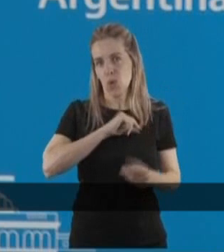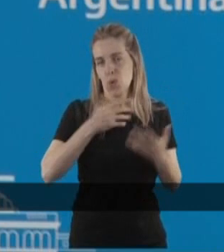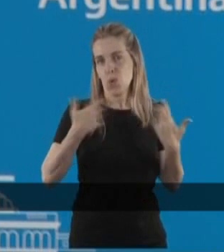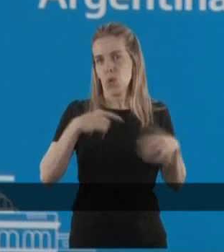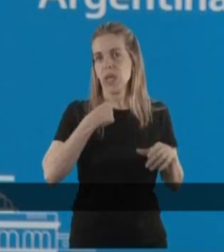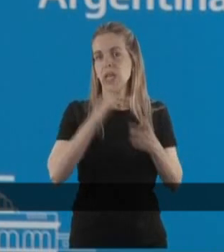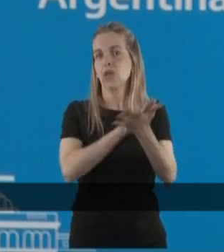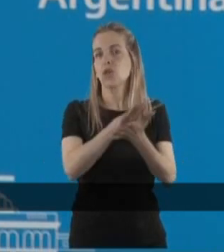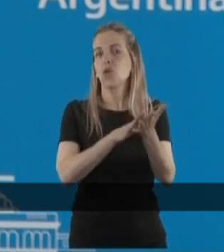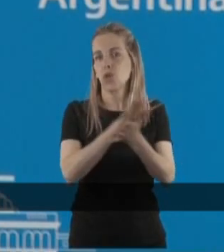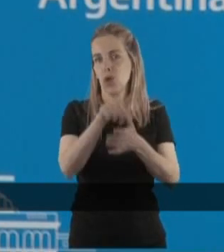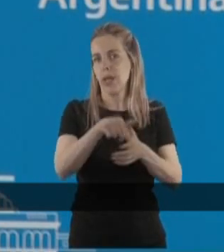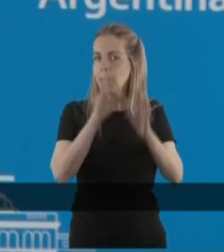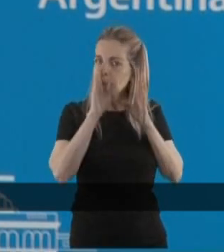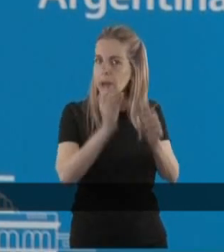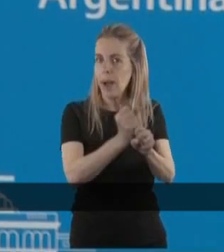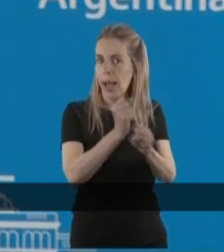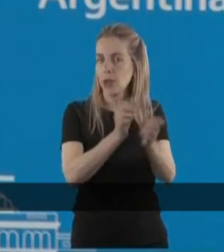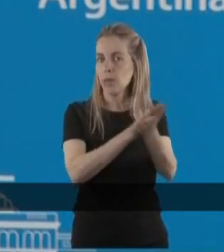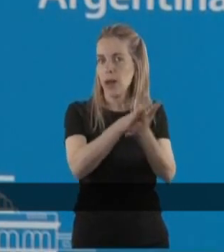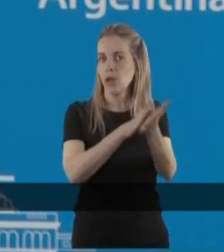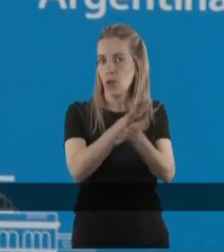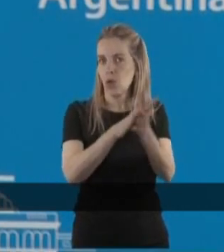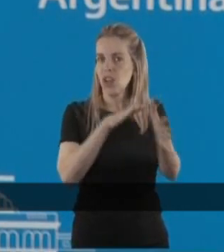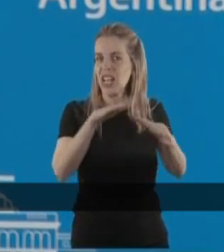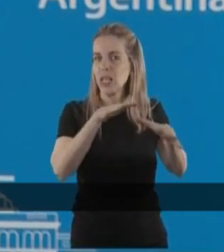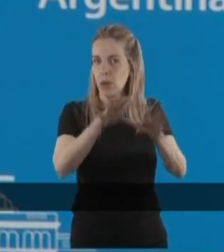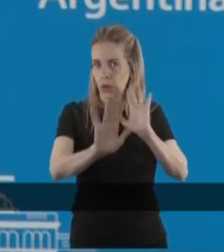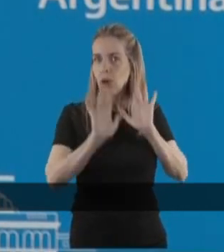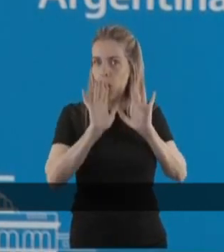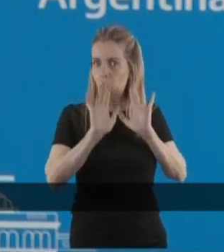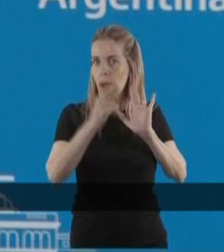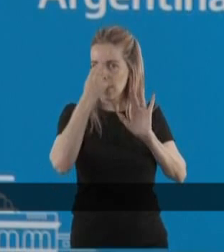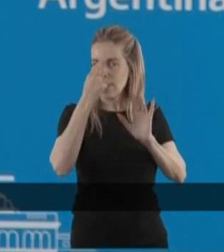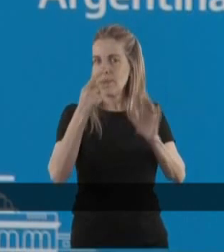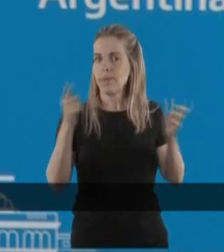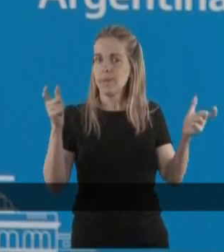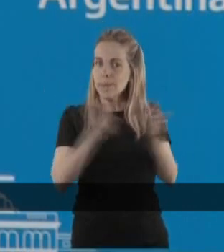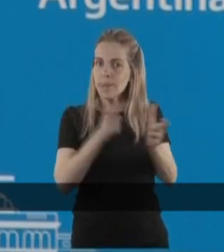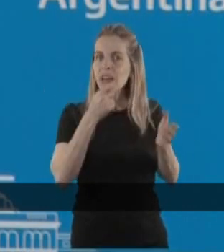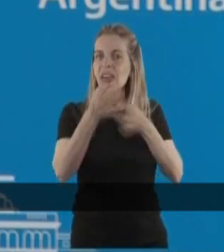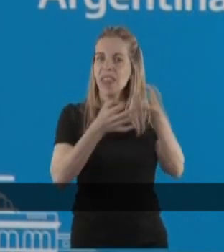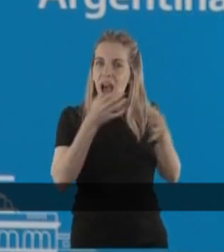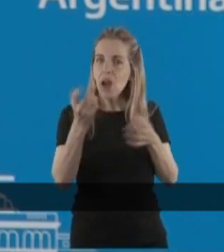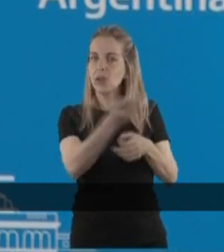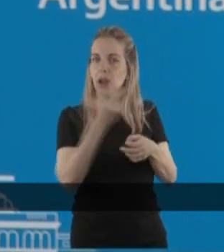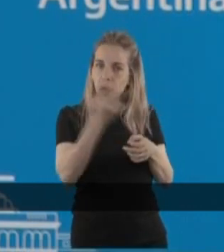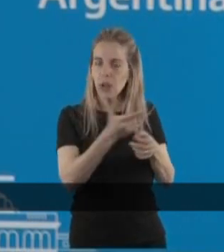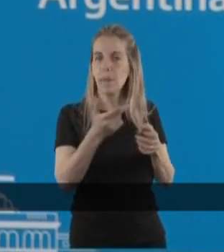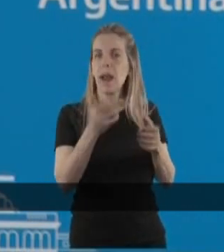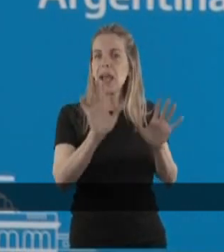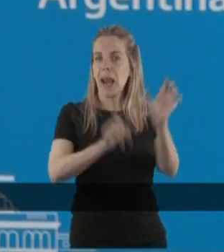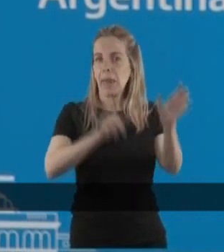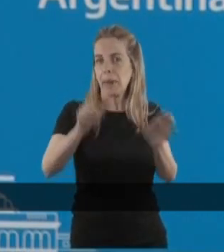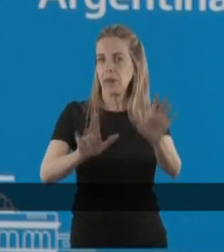que se está trabajando para resolver la cuestión, para avanzar a una mesa de conversación que pueda llevar tranquilidad a